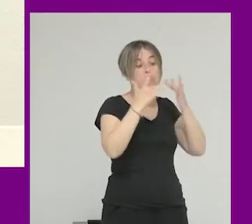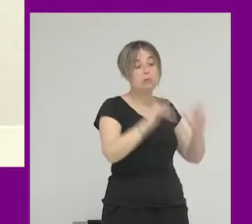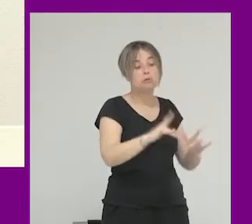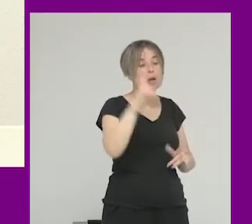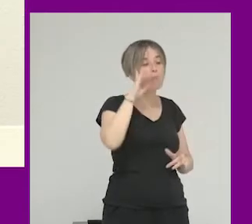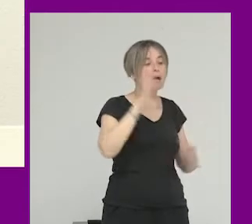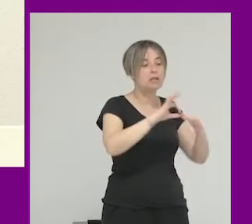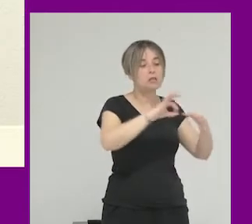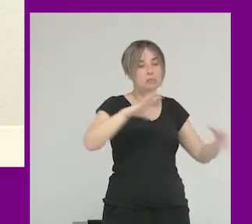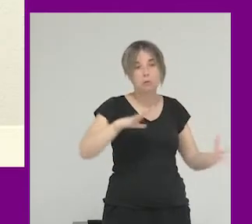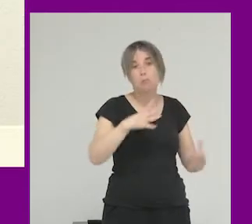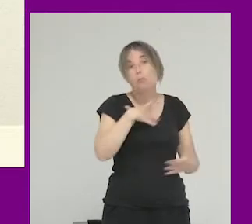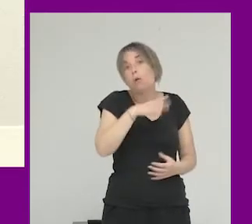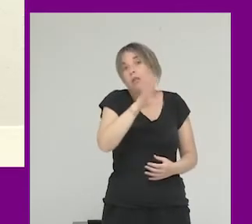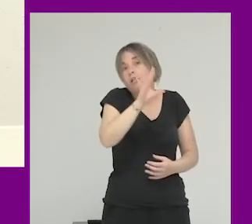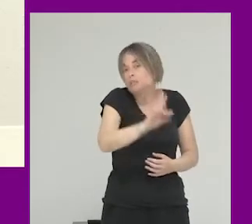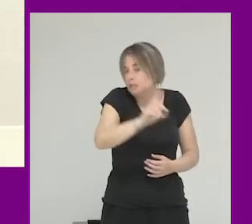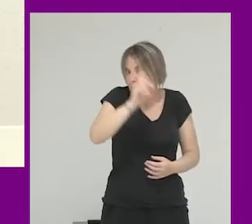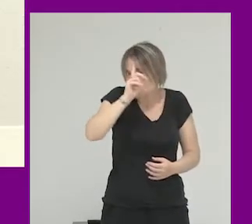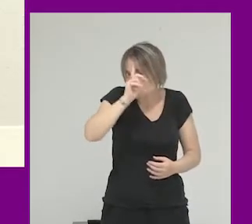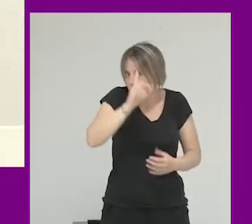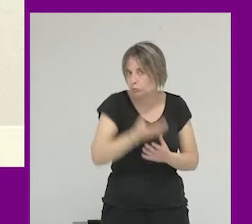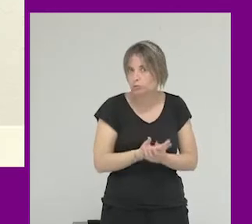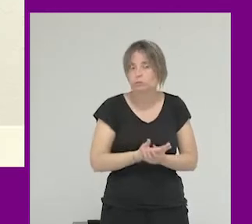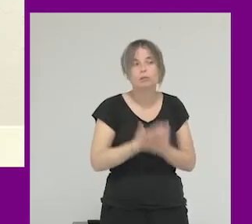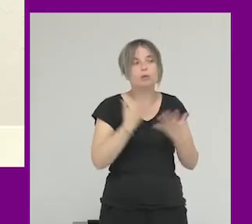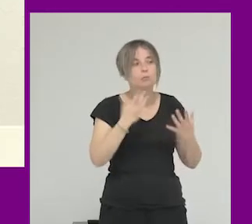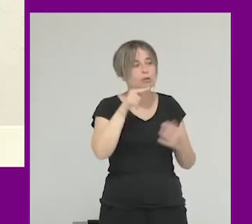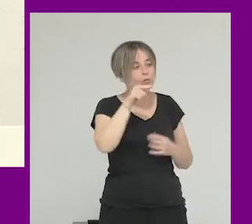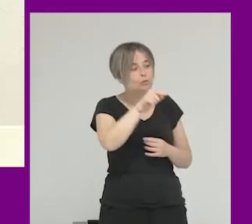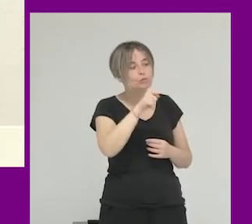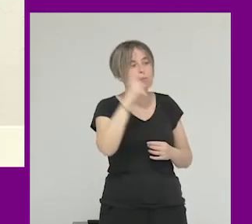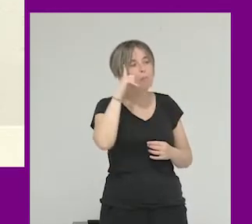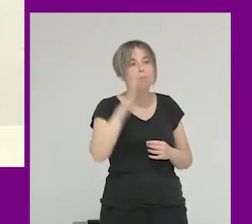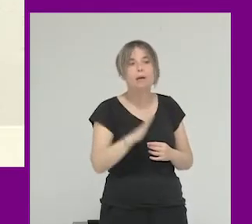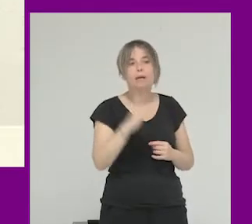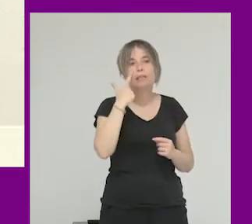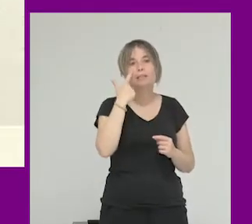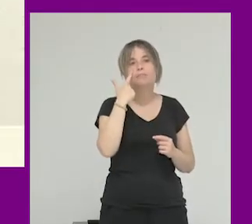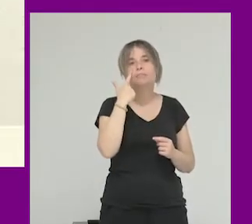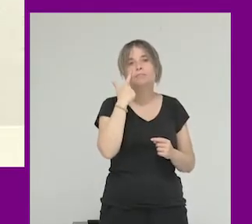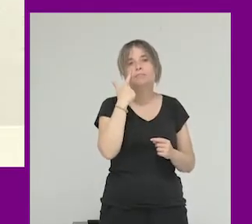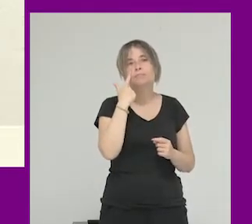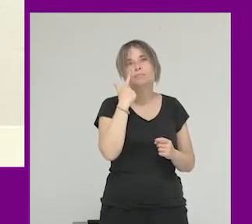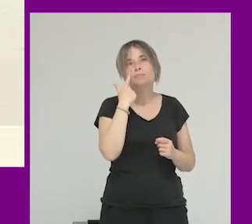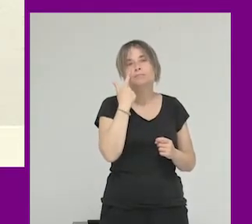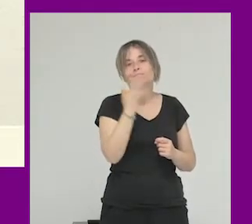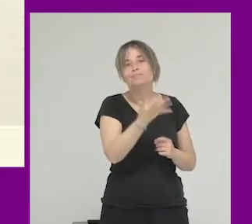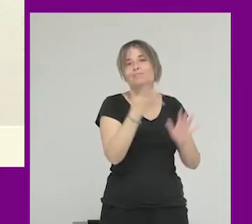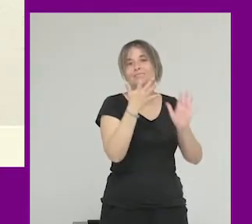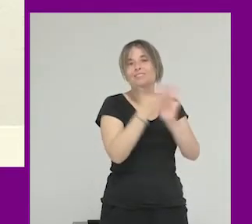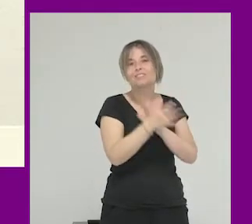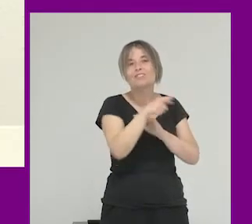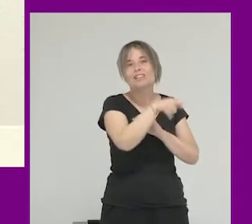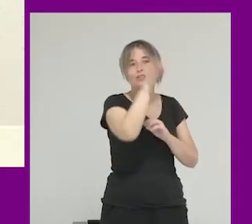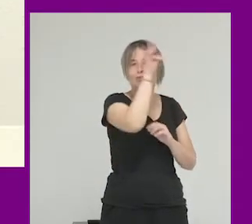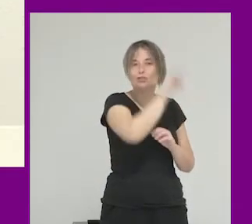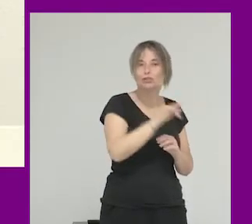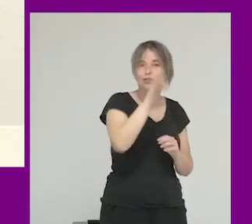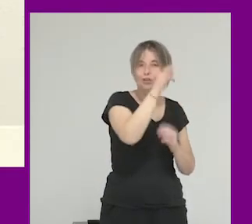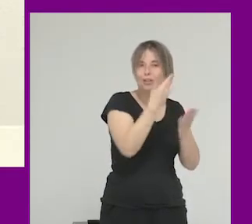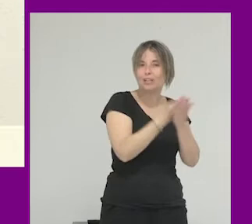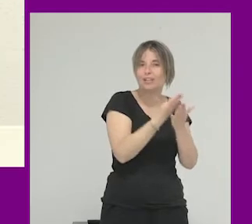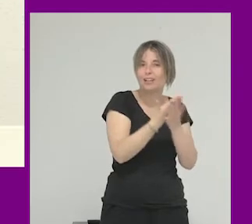tiene nada que ver. A lo mejor sí, pero de entrada parece que en lo que es el aspecto más teórico no